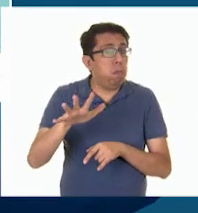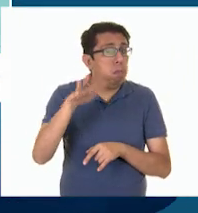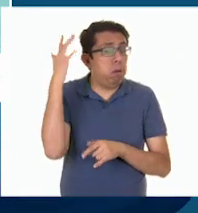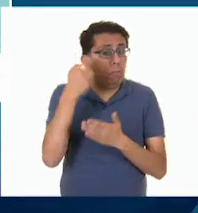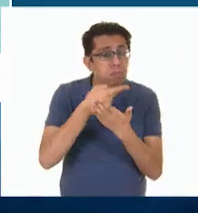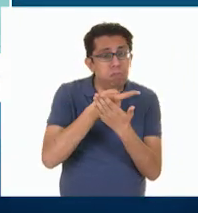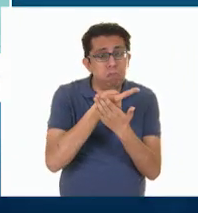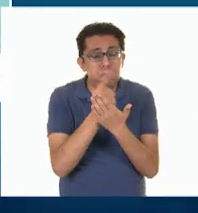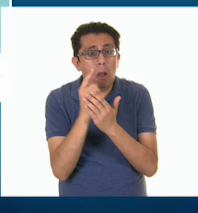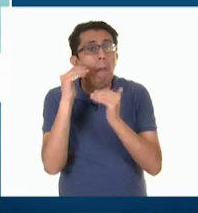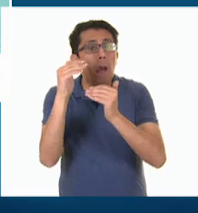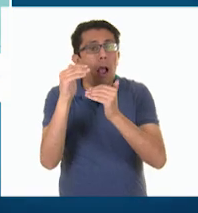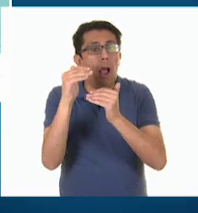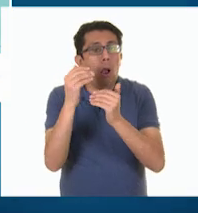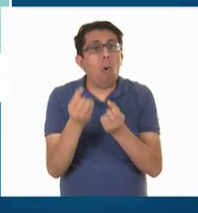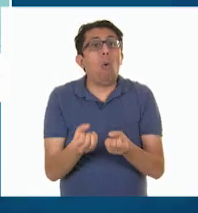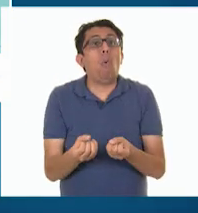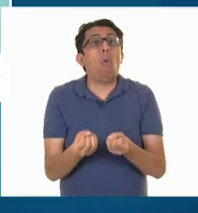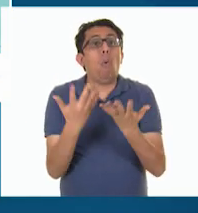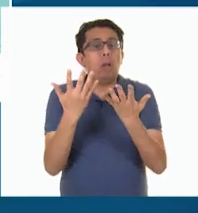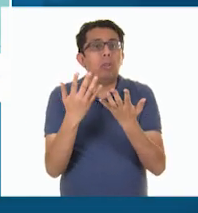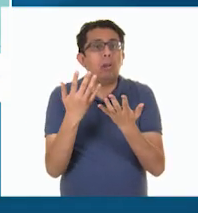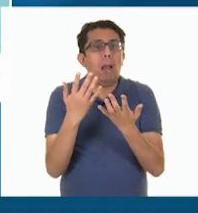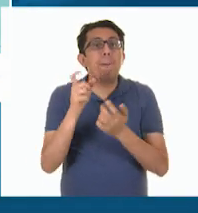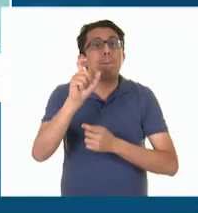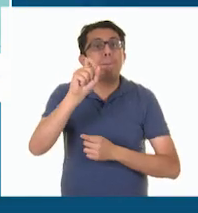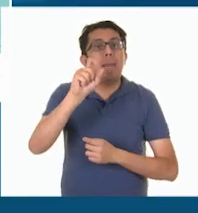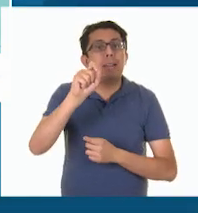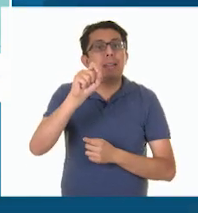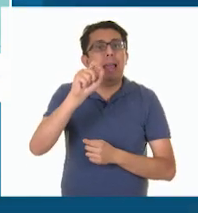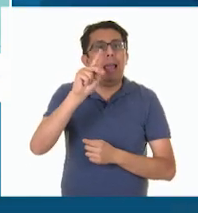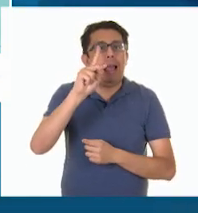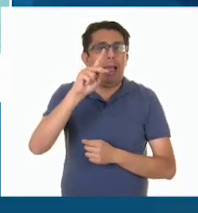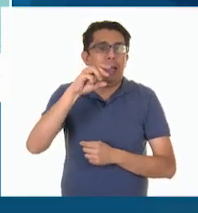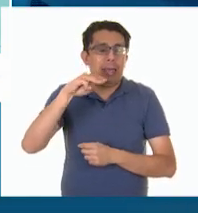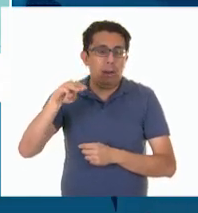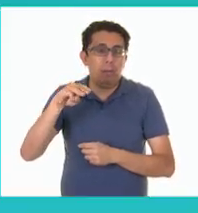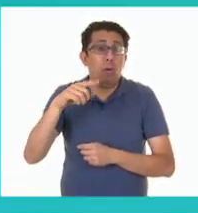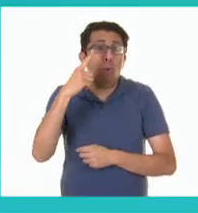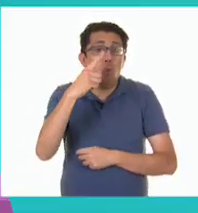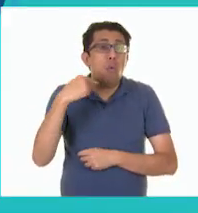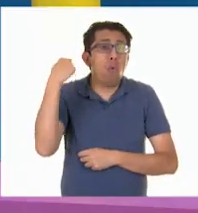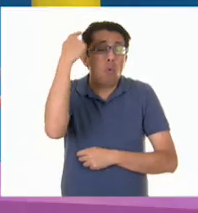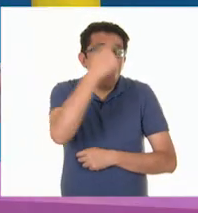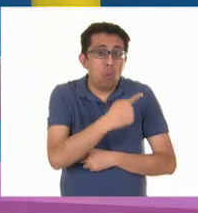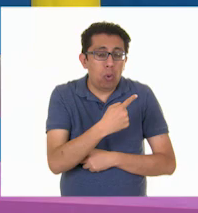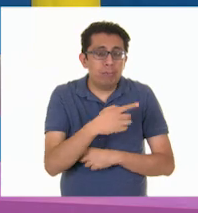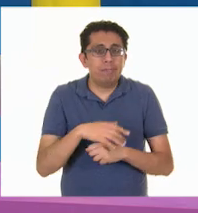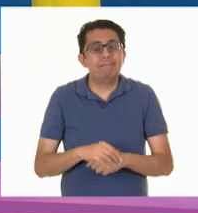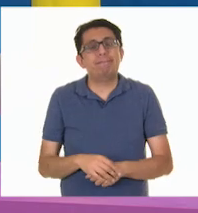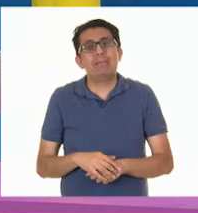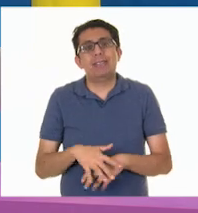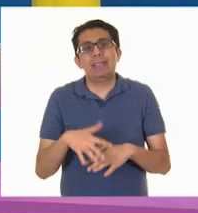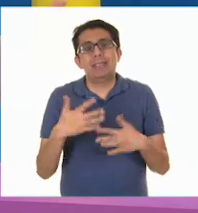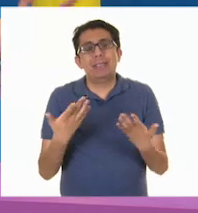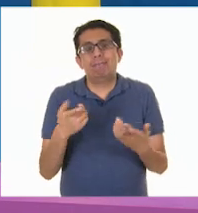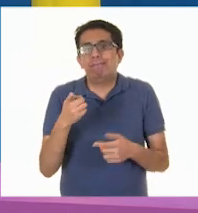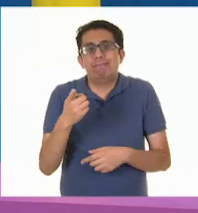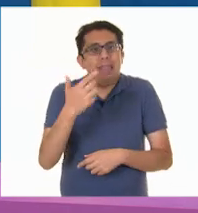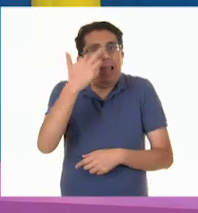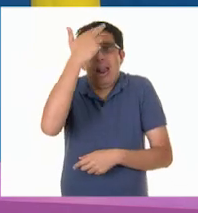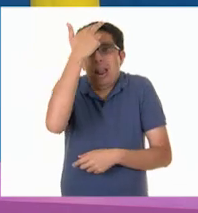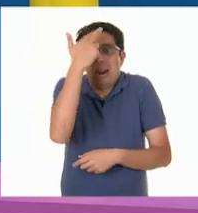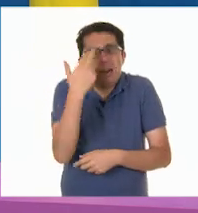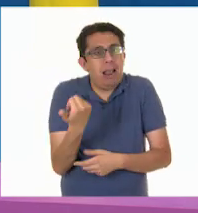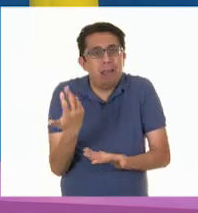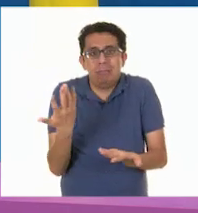escuela es de 20 kilómetros por hora. Uy, maestra, no, bueno, ni cómo ayudar a la señora Eloísa.